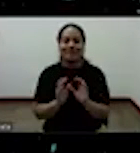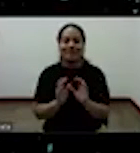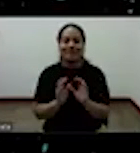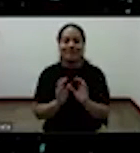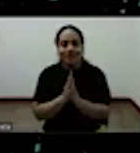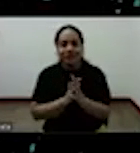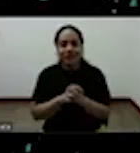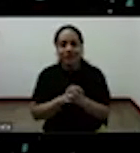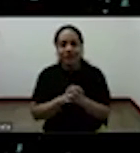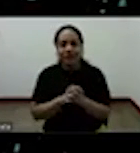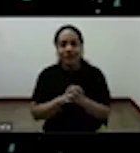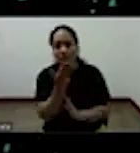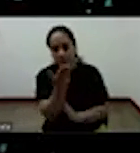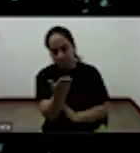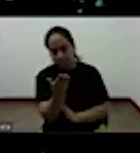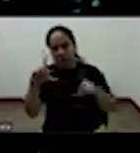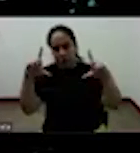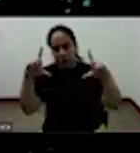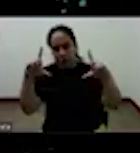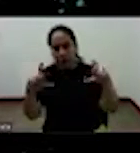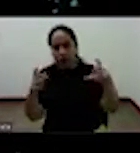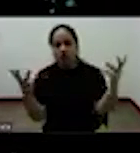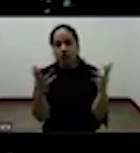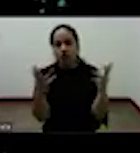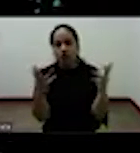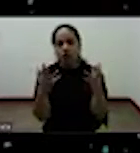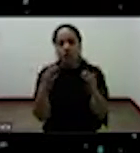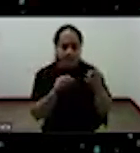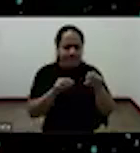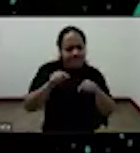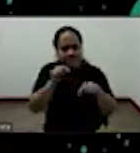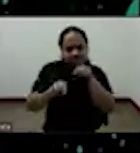Ahí estamos en el centro de control, operando